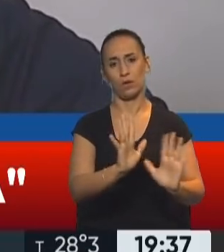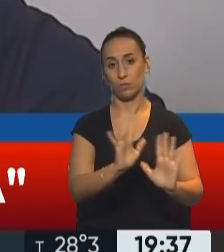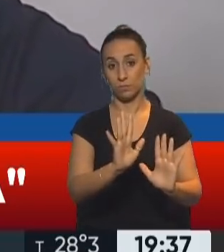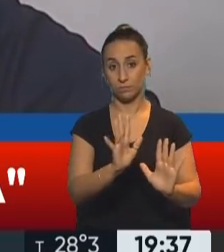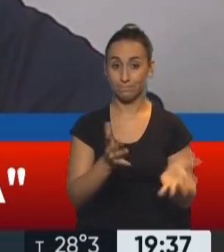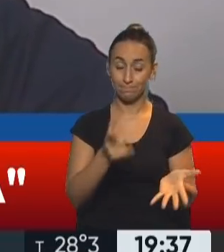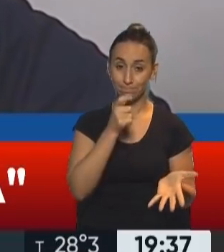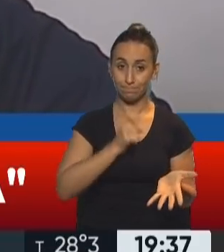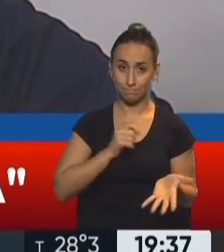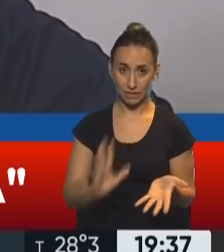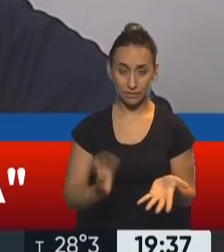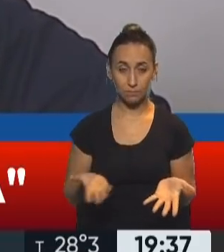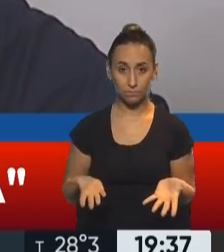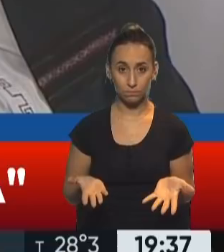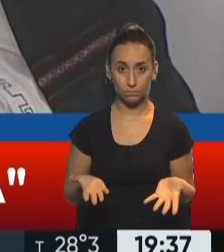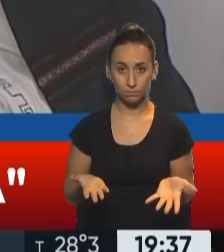Y esa fue la respuesta que encontré.